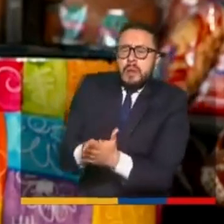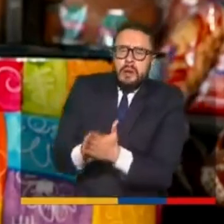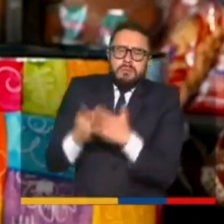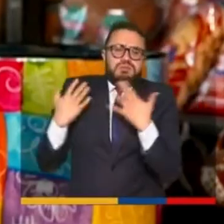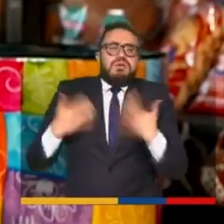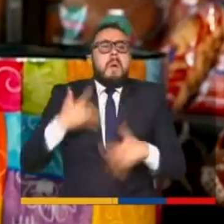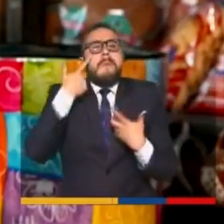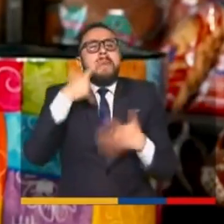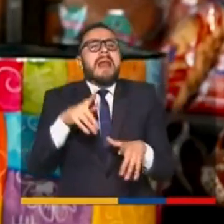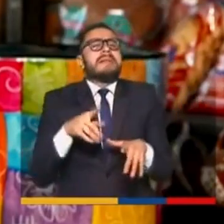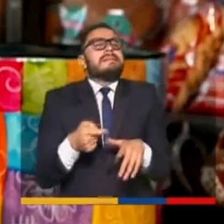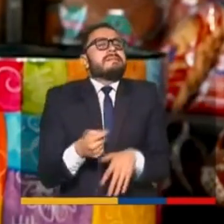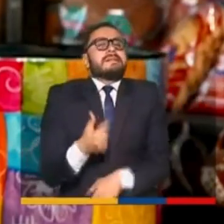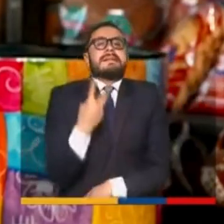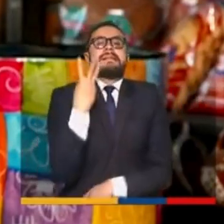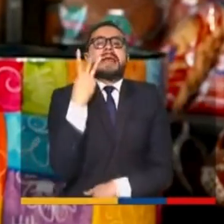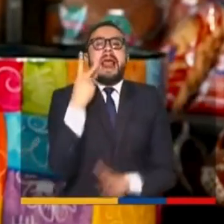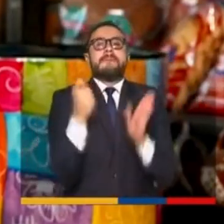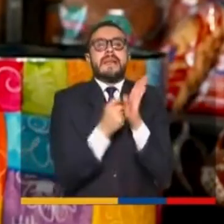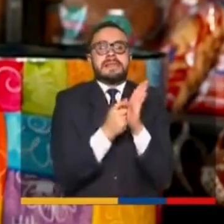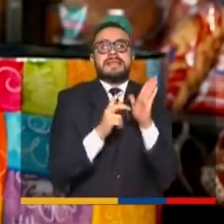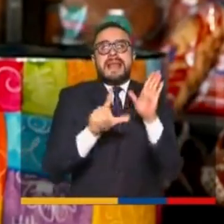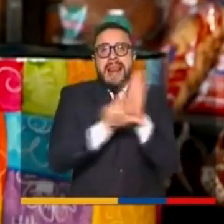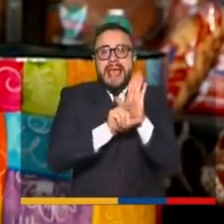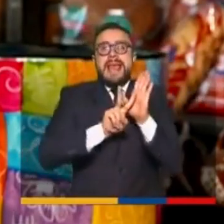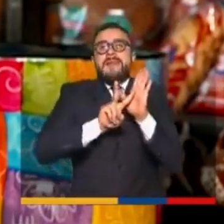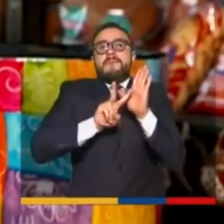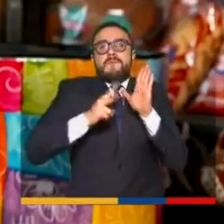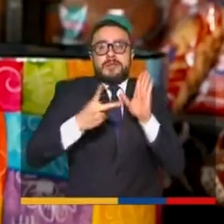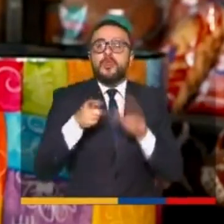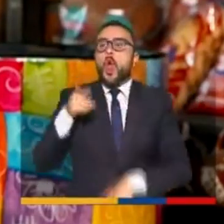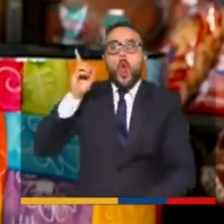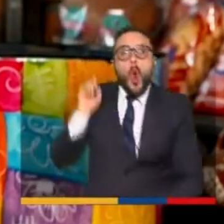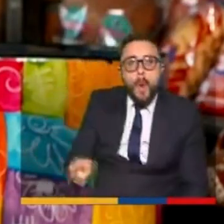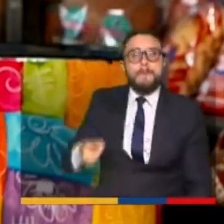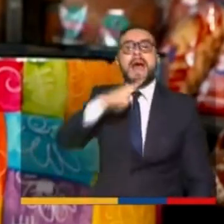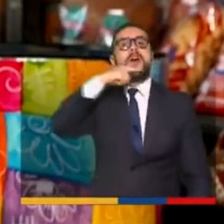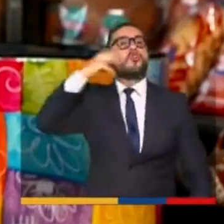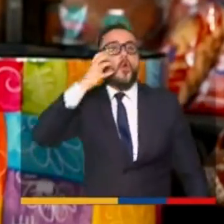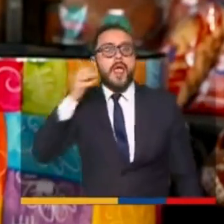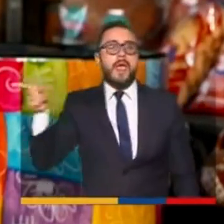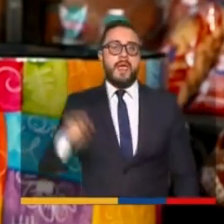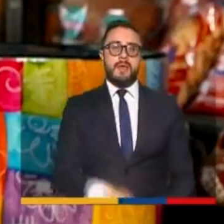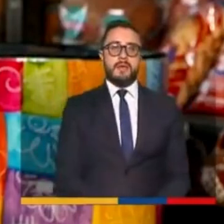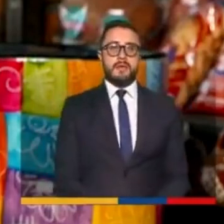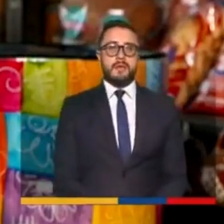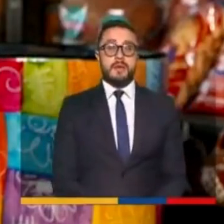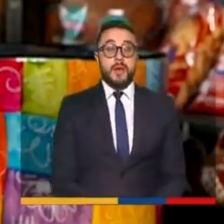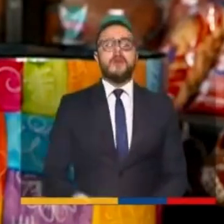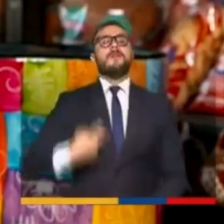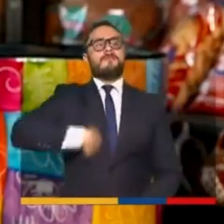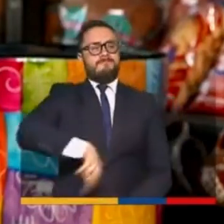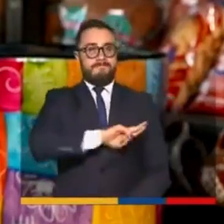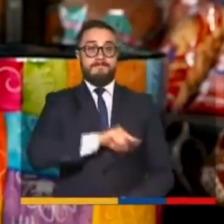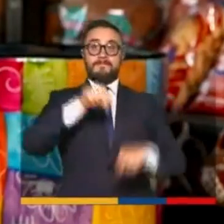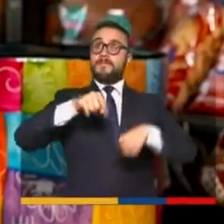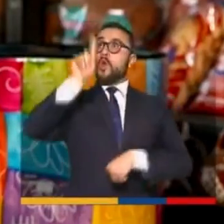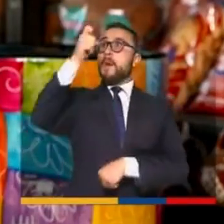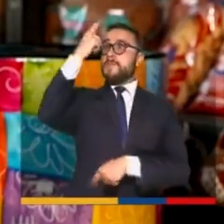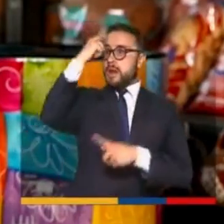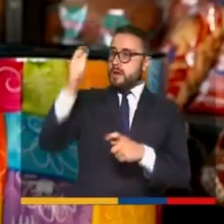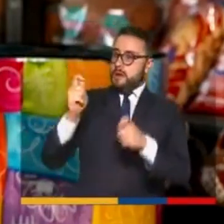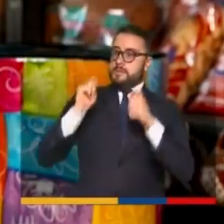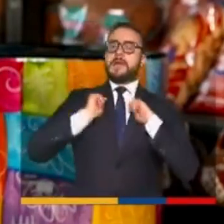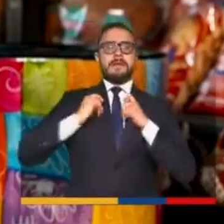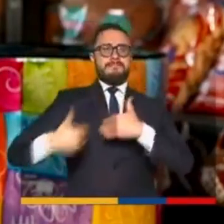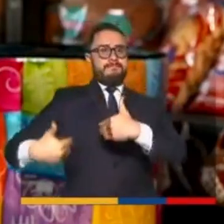reformas tributarias. Eso también lo dejó Duque. Hemos sido responsables, muy responsables,